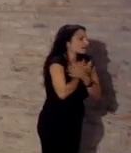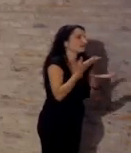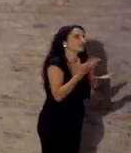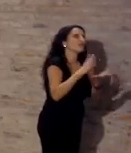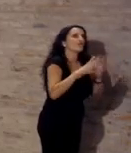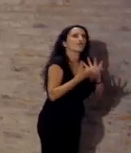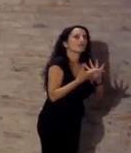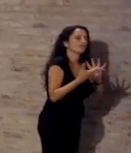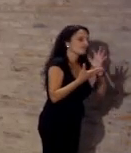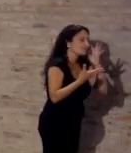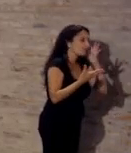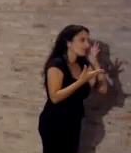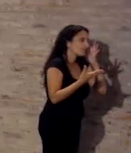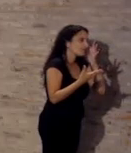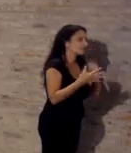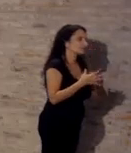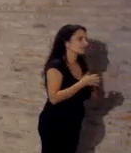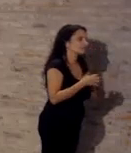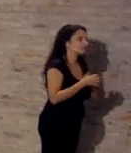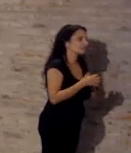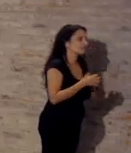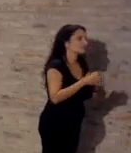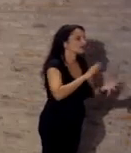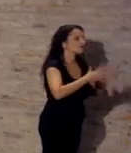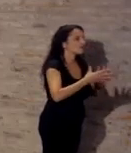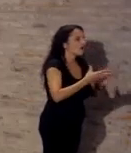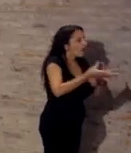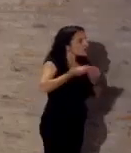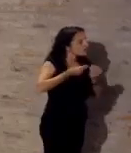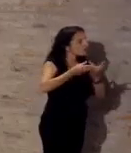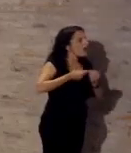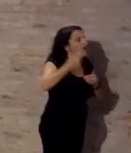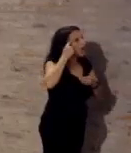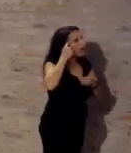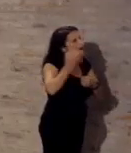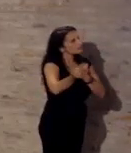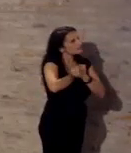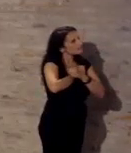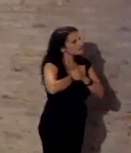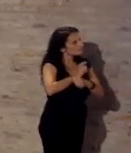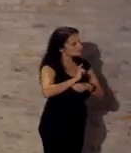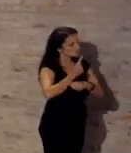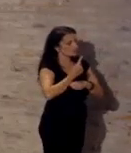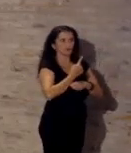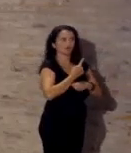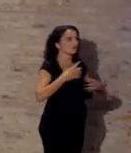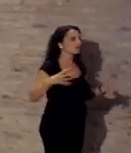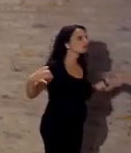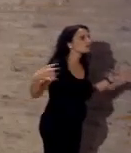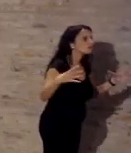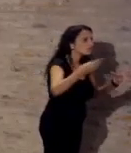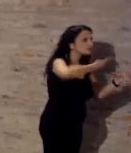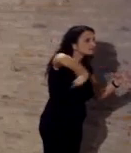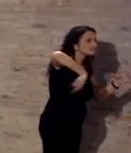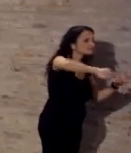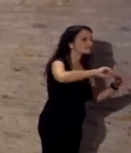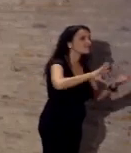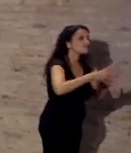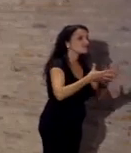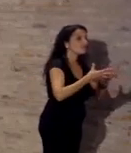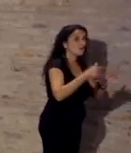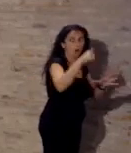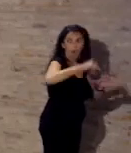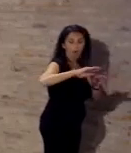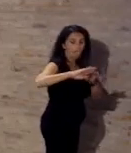de la este la autoayuda individual sino lo colectivo haber podido construir esta